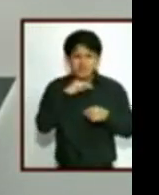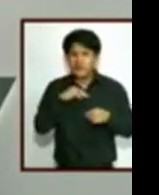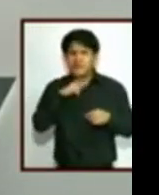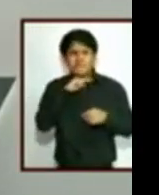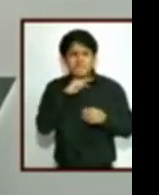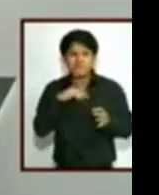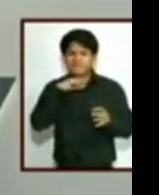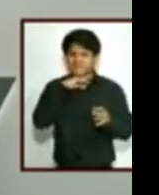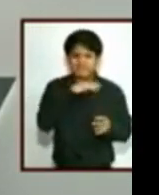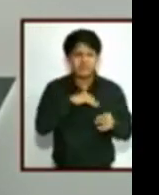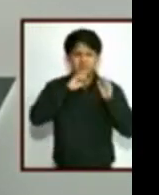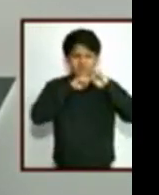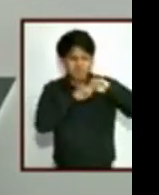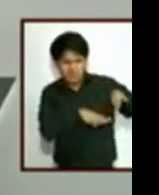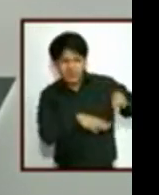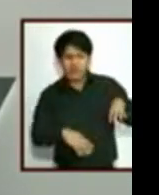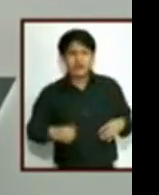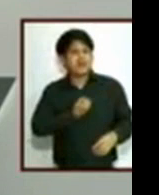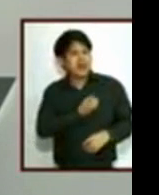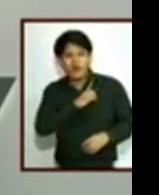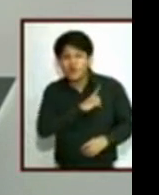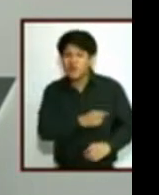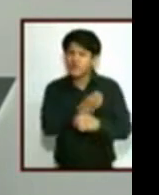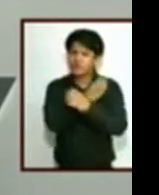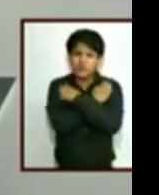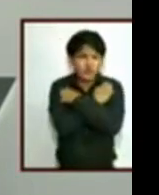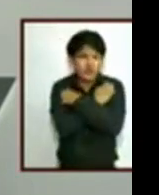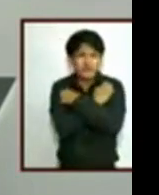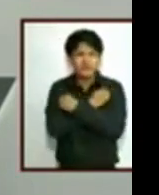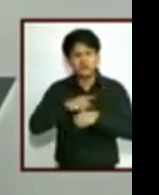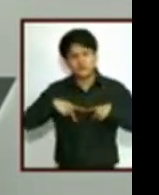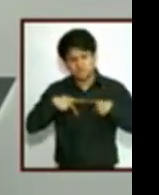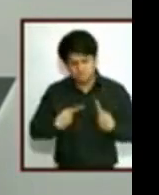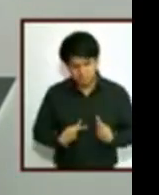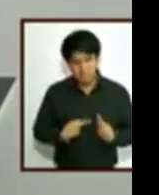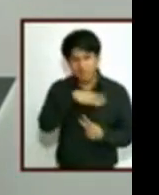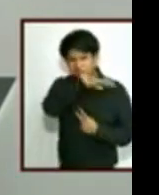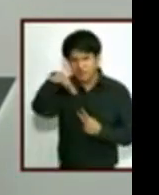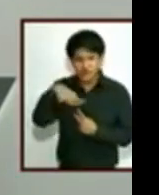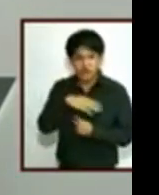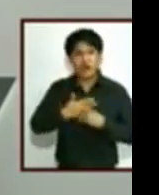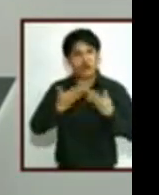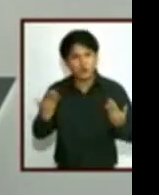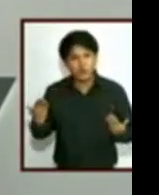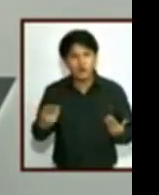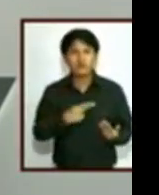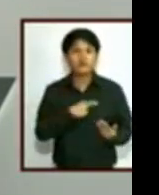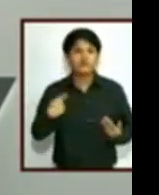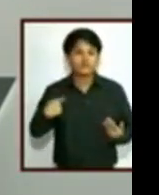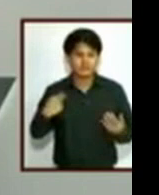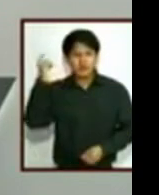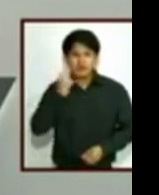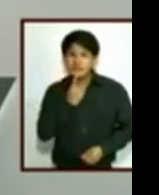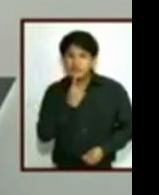en el sector salud, el abandono en el sector educativo, el desánimo generalizado. Es hora de que las cosas se hagan